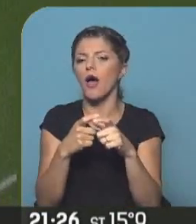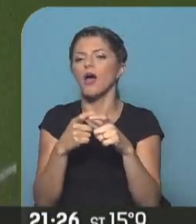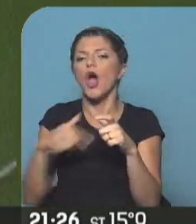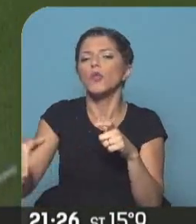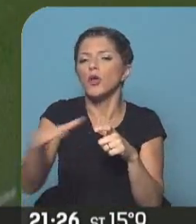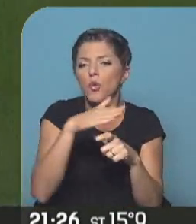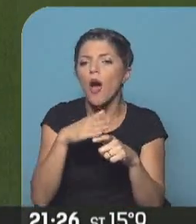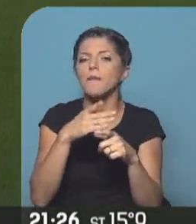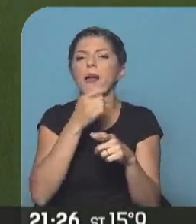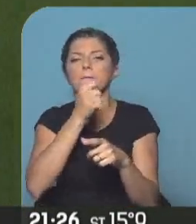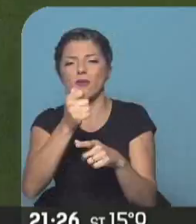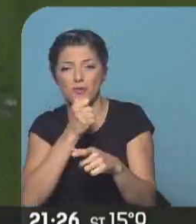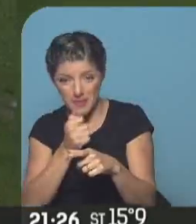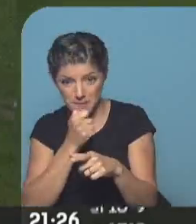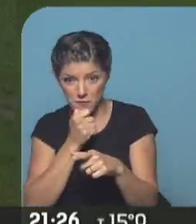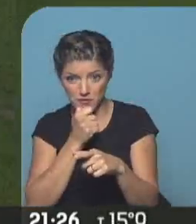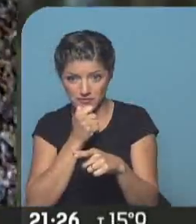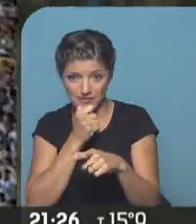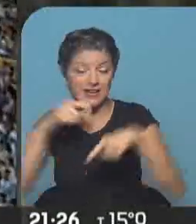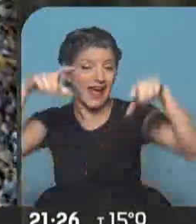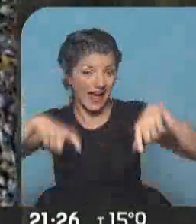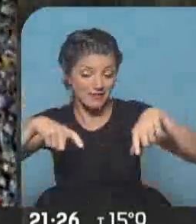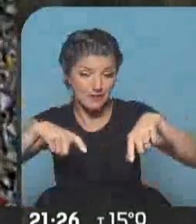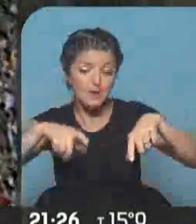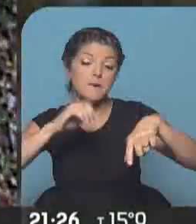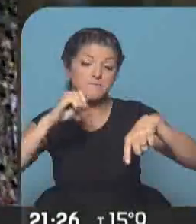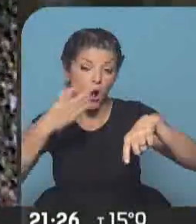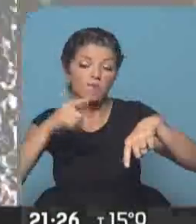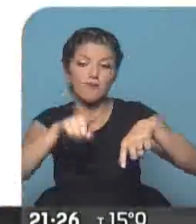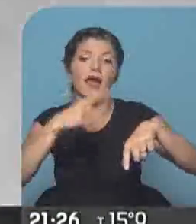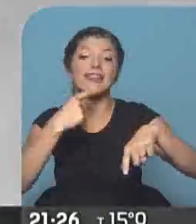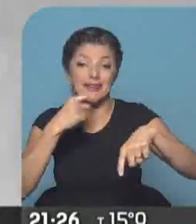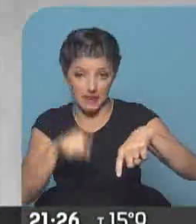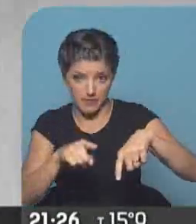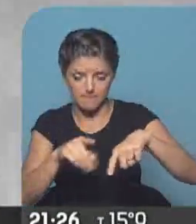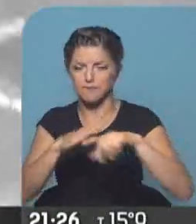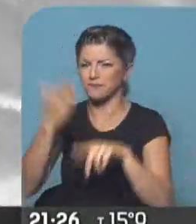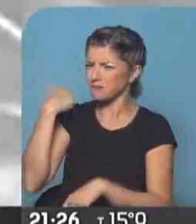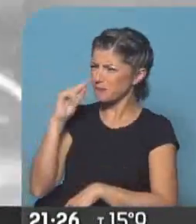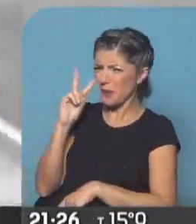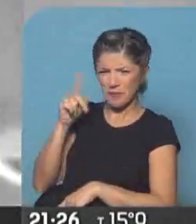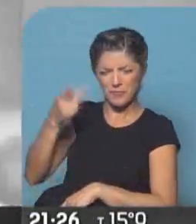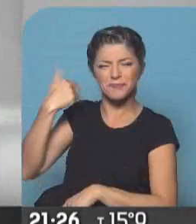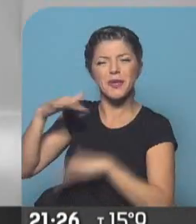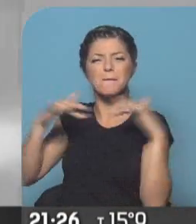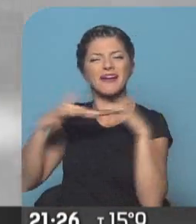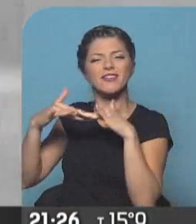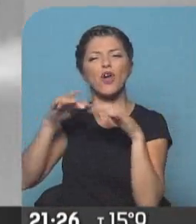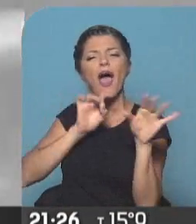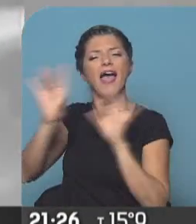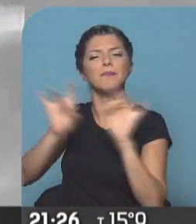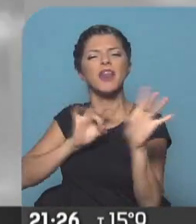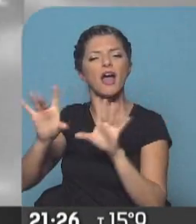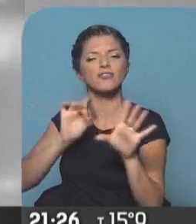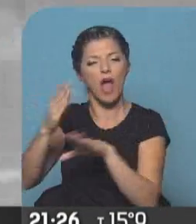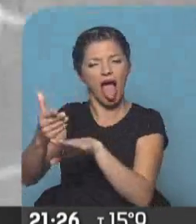para la prensa, el estadio es el Monumental. Ahí veíamos otro partido de eliminatorias en el tiempo